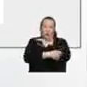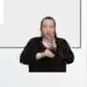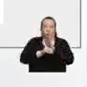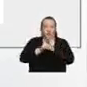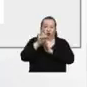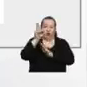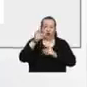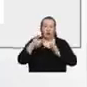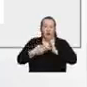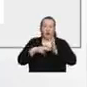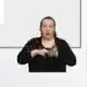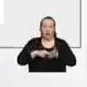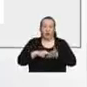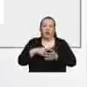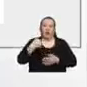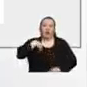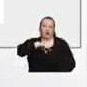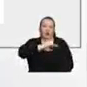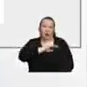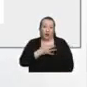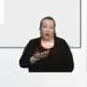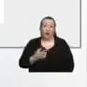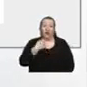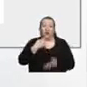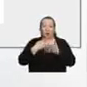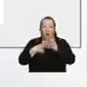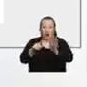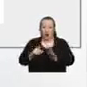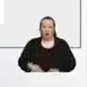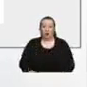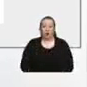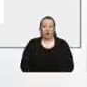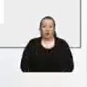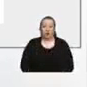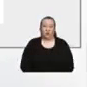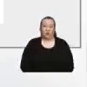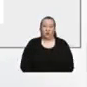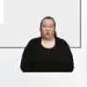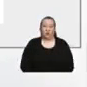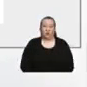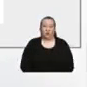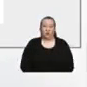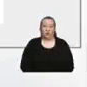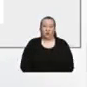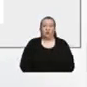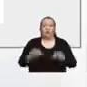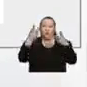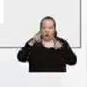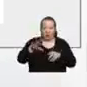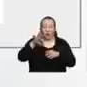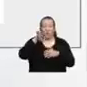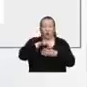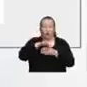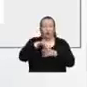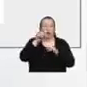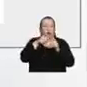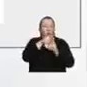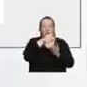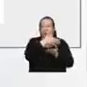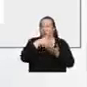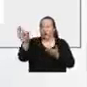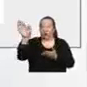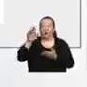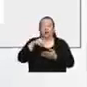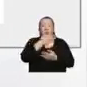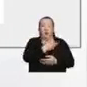semipresidencialista como españa y por supuesto el votar a un presidente que es una vergüenza